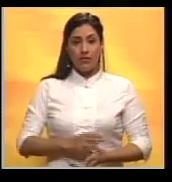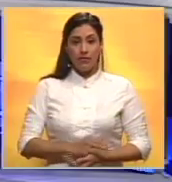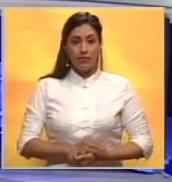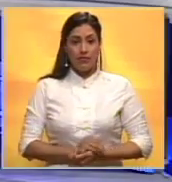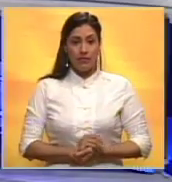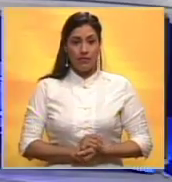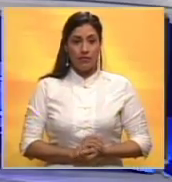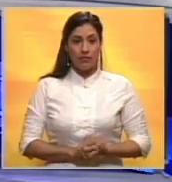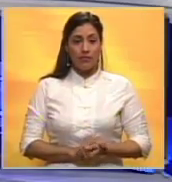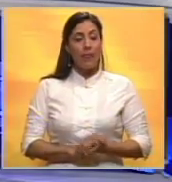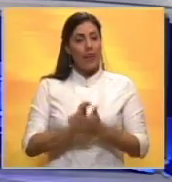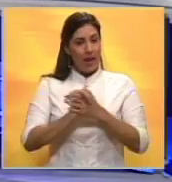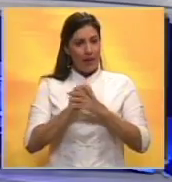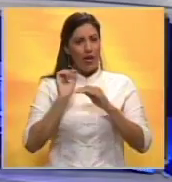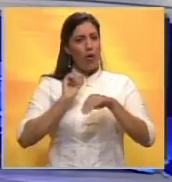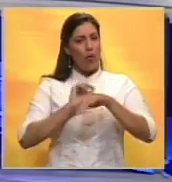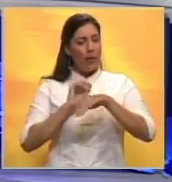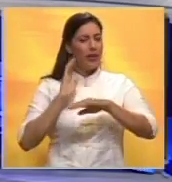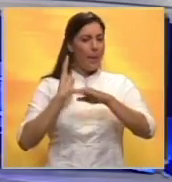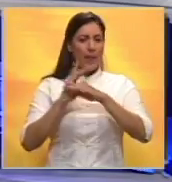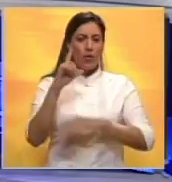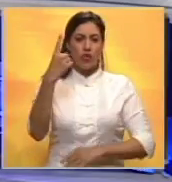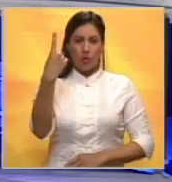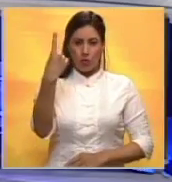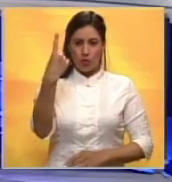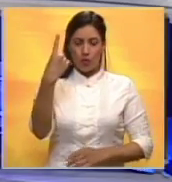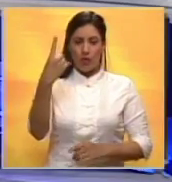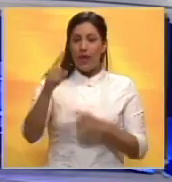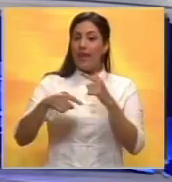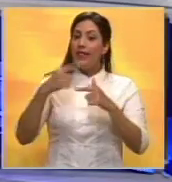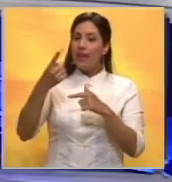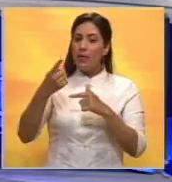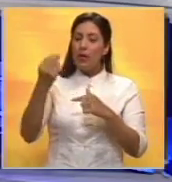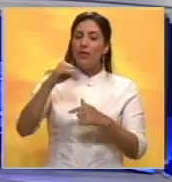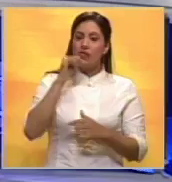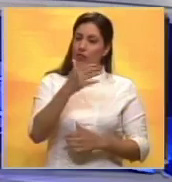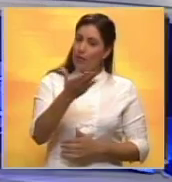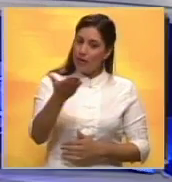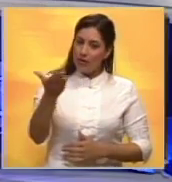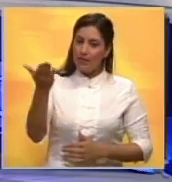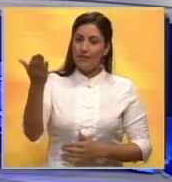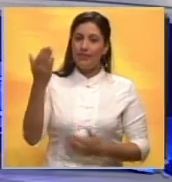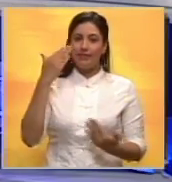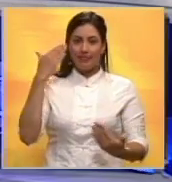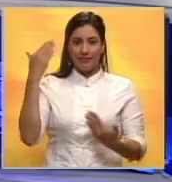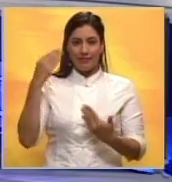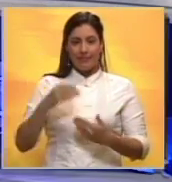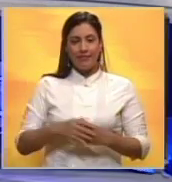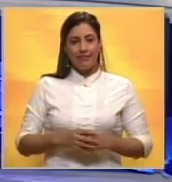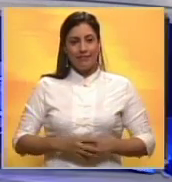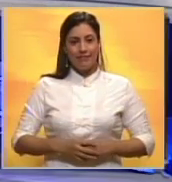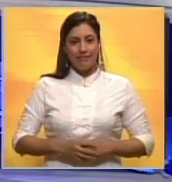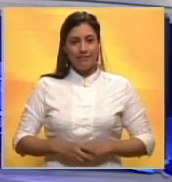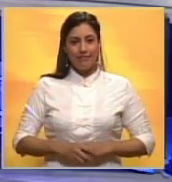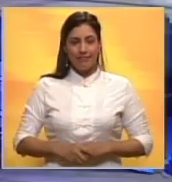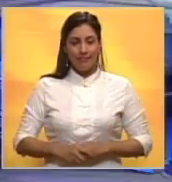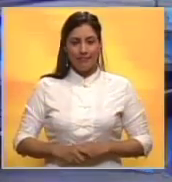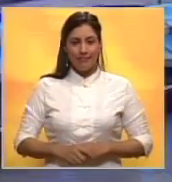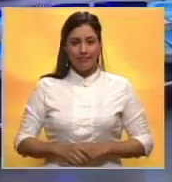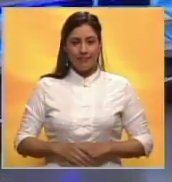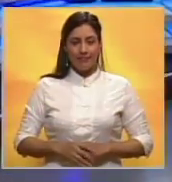brasileña amigos es momento de hacer nuestra primera pausa y en breve venimos con más información para todos